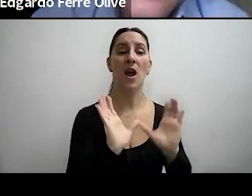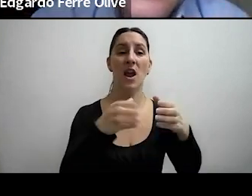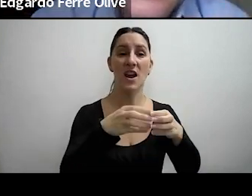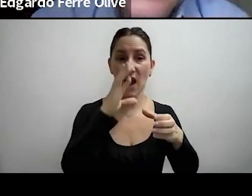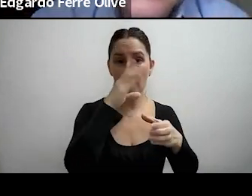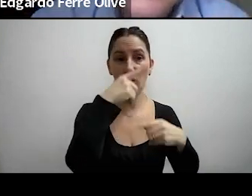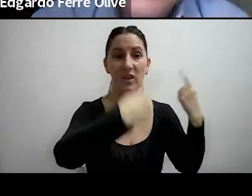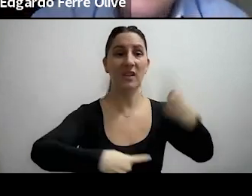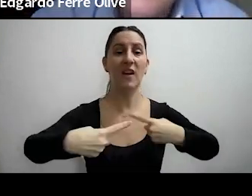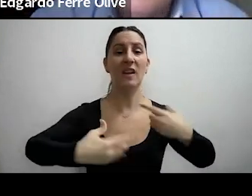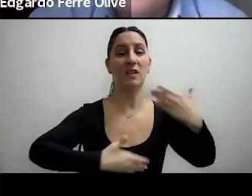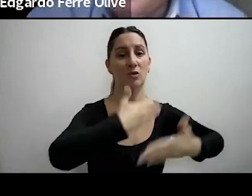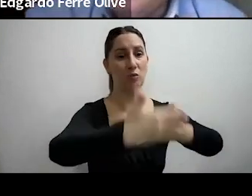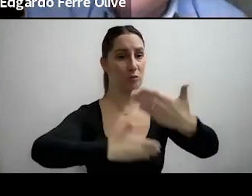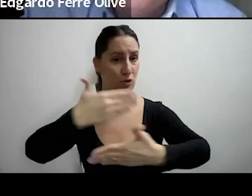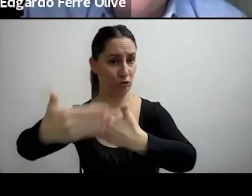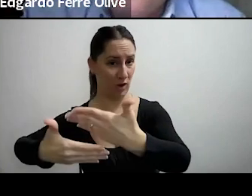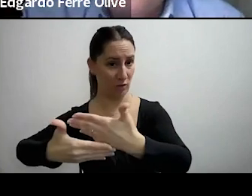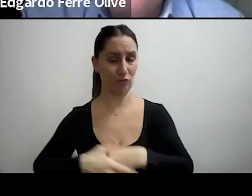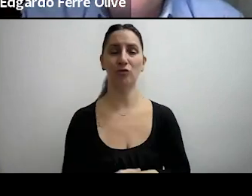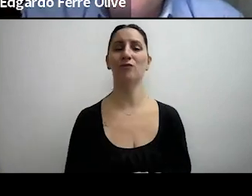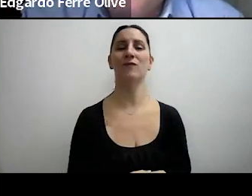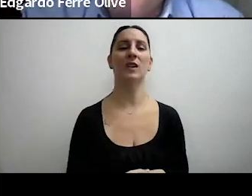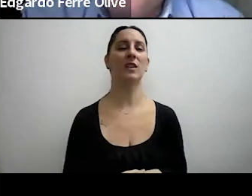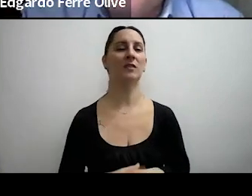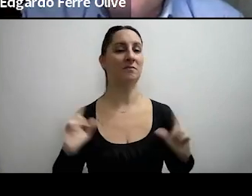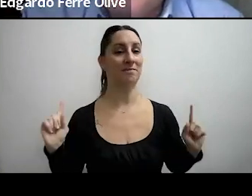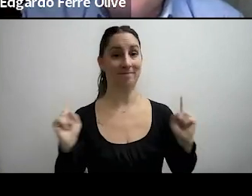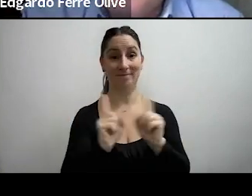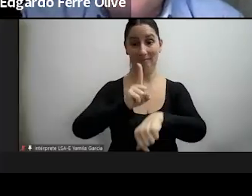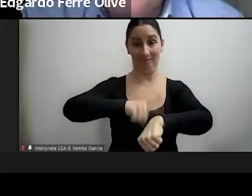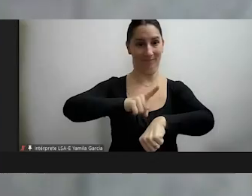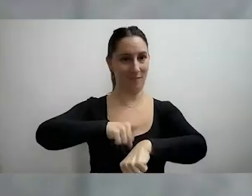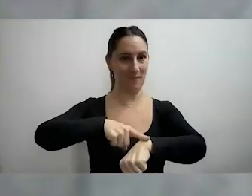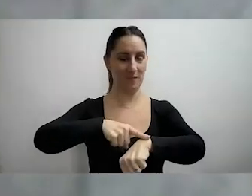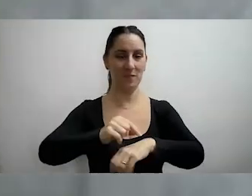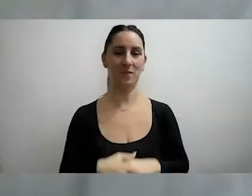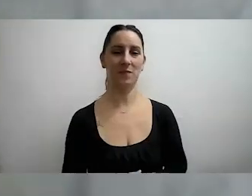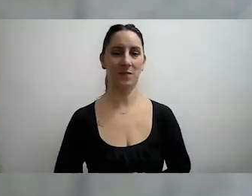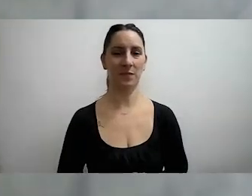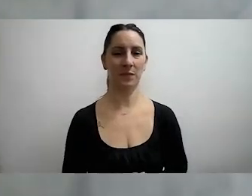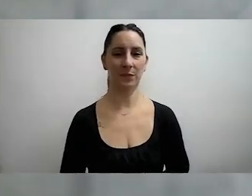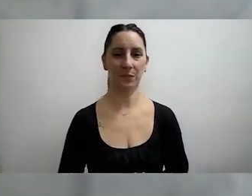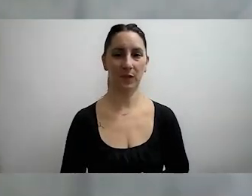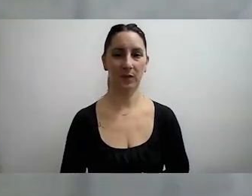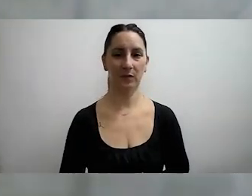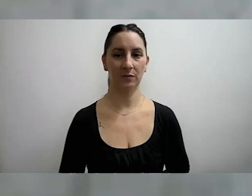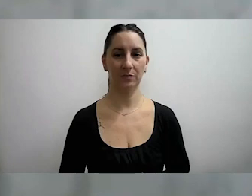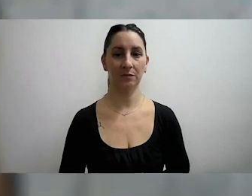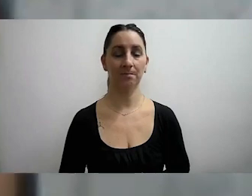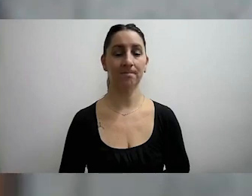procesos productivos. ¿Está? Bueno, corto por el tema de la hora, pues si tienen que hacer